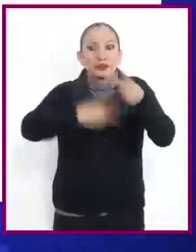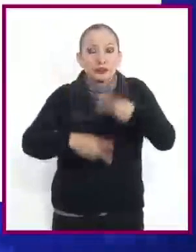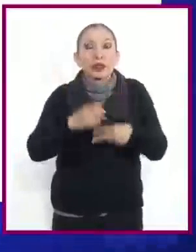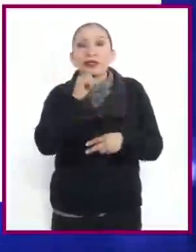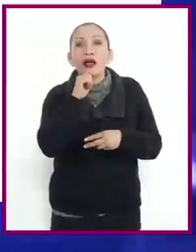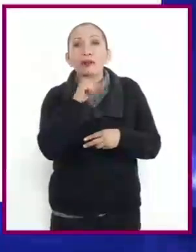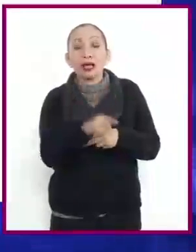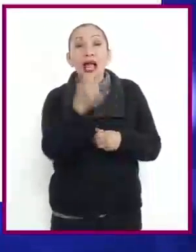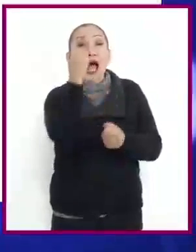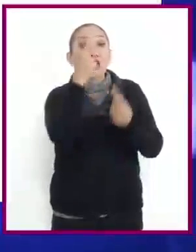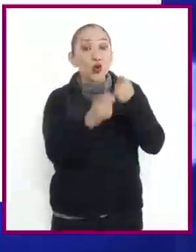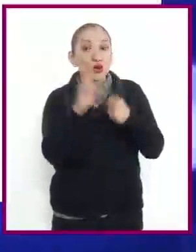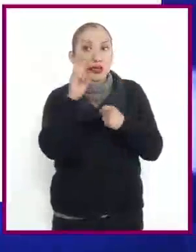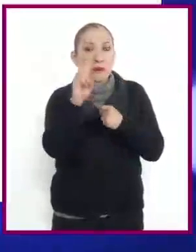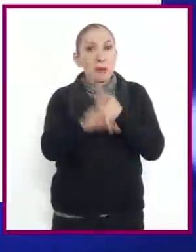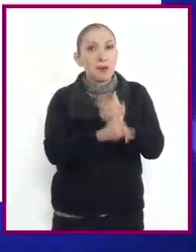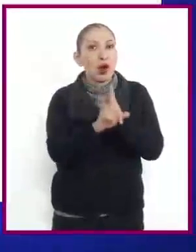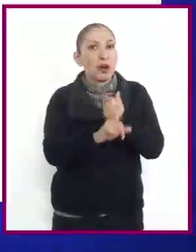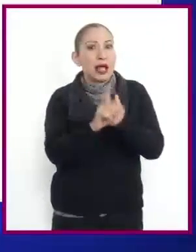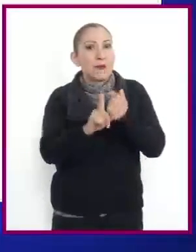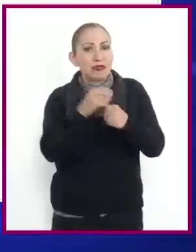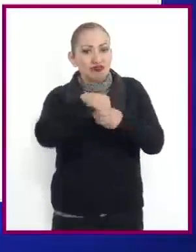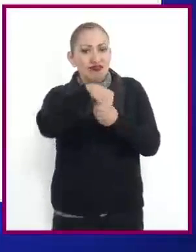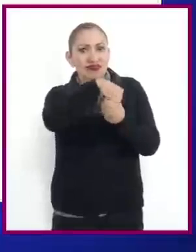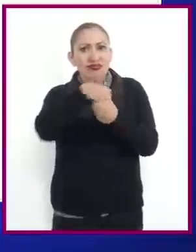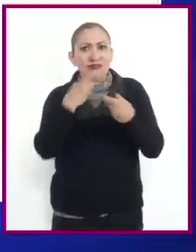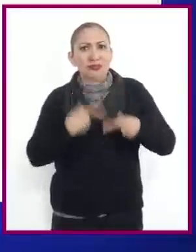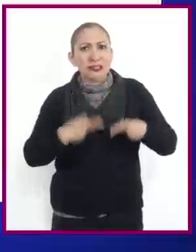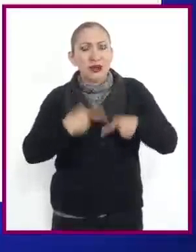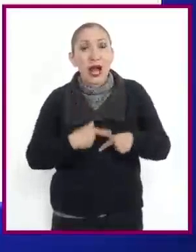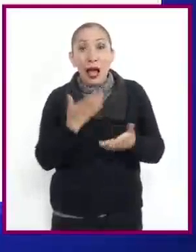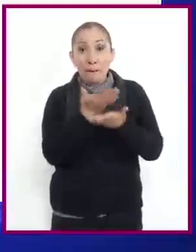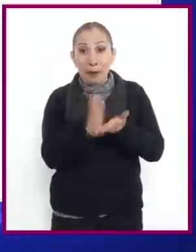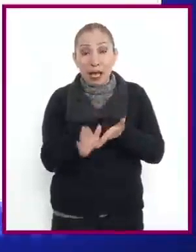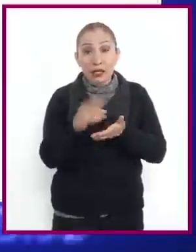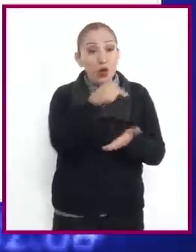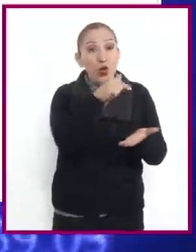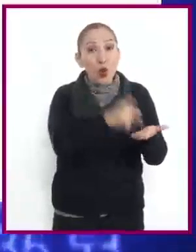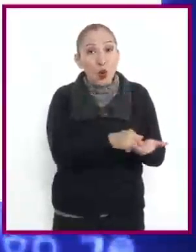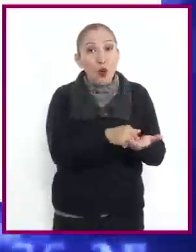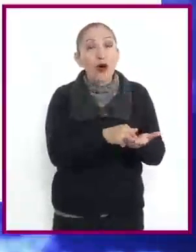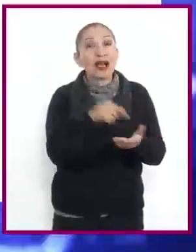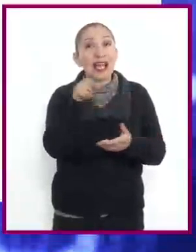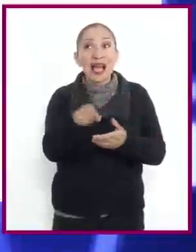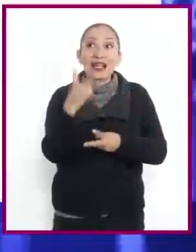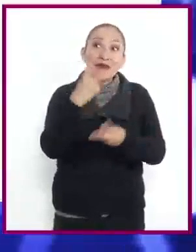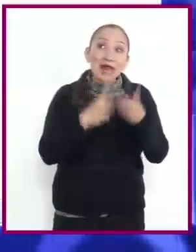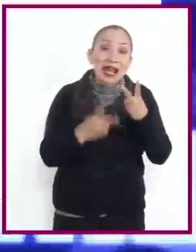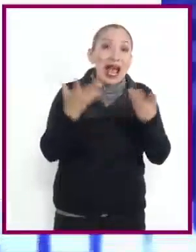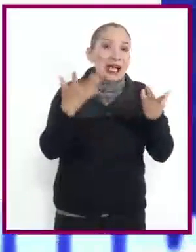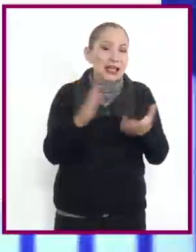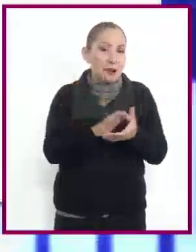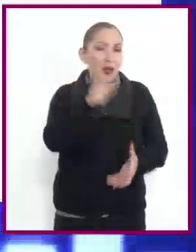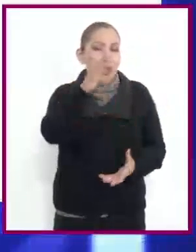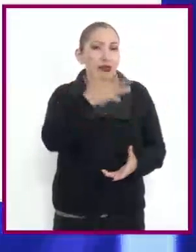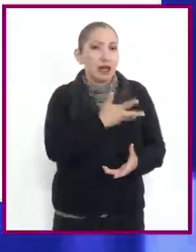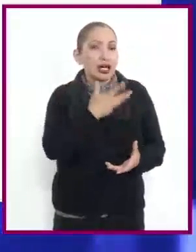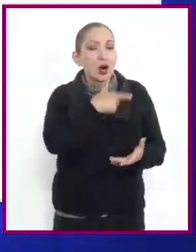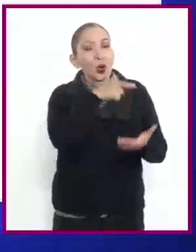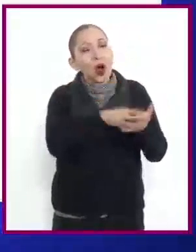presenta de una urbe a otra urbe. Los lugares emisores de migrantes suelen tener dificultades para ofrecer empleos suficientes